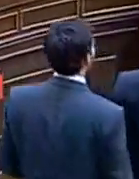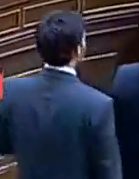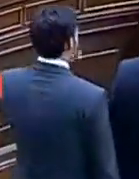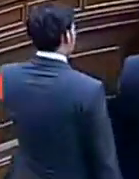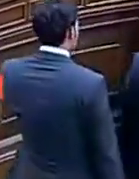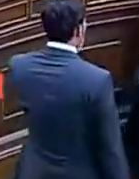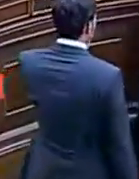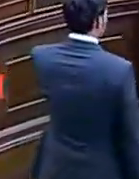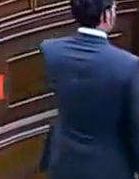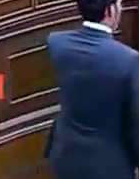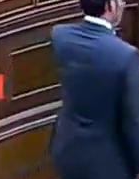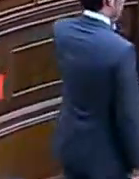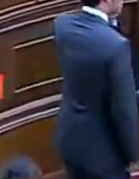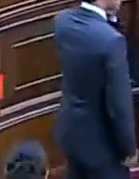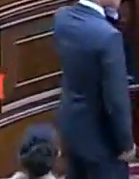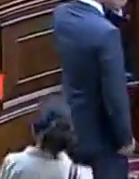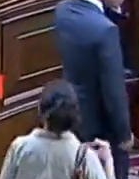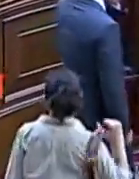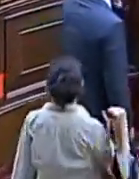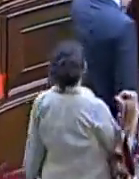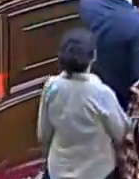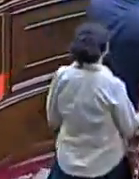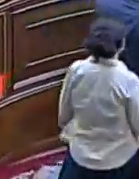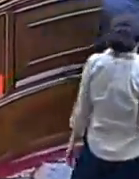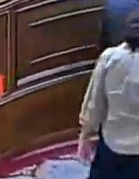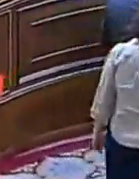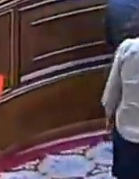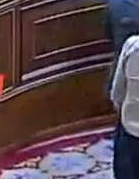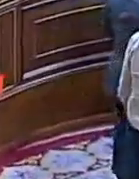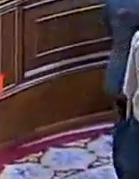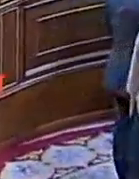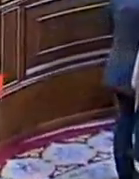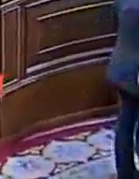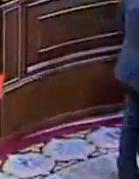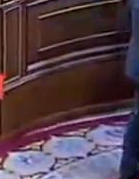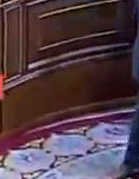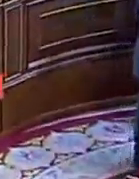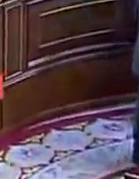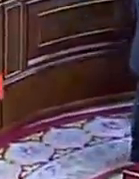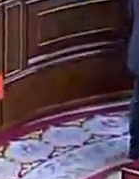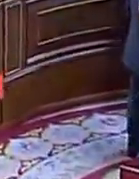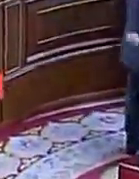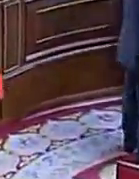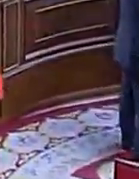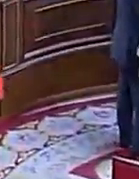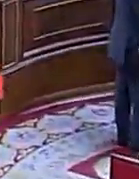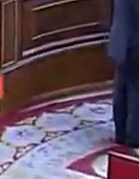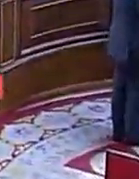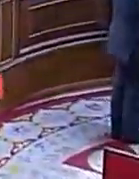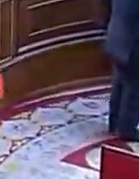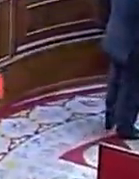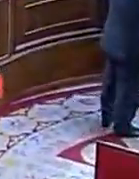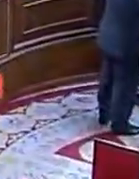pasillos, en la tibia respuesta que el presidente ha dado, según ellos, tanto a la sentencia como a la manifestación del pasado